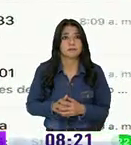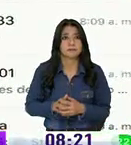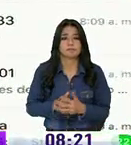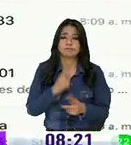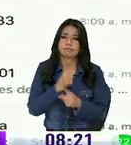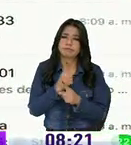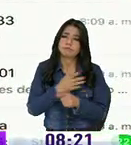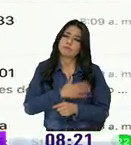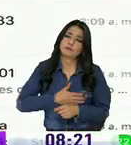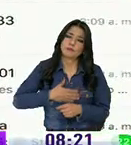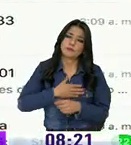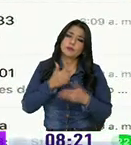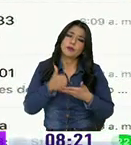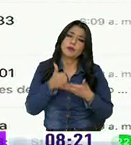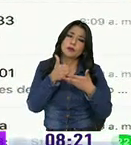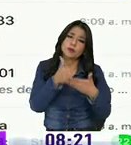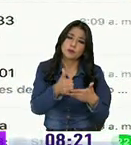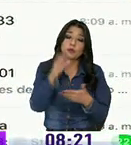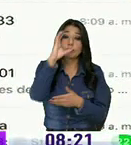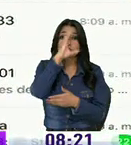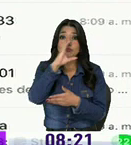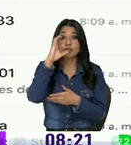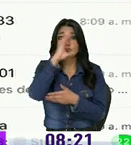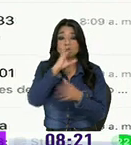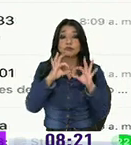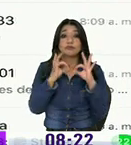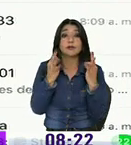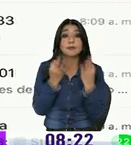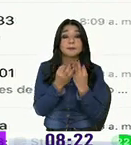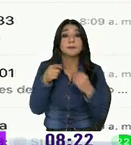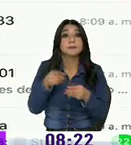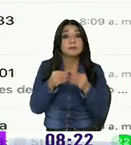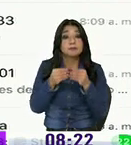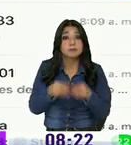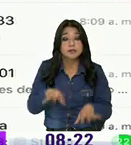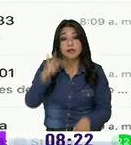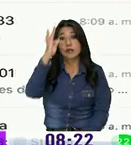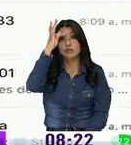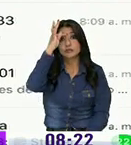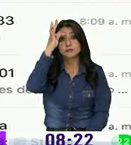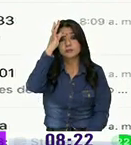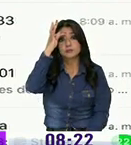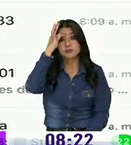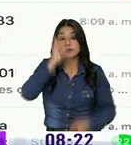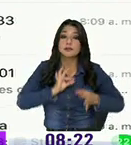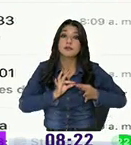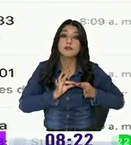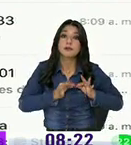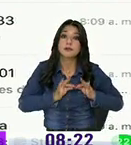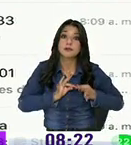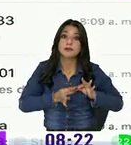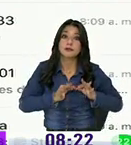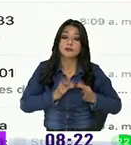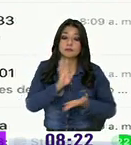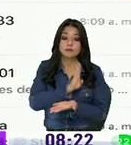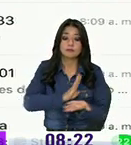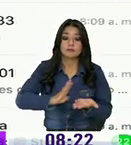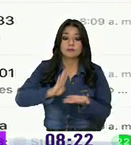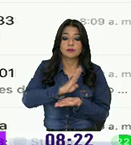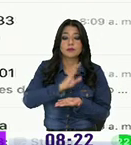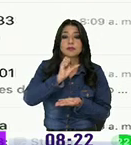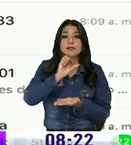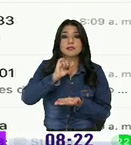favor, ayúdenles a buscar a la gente. Esto se perdió en el hospital docente de Calderón, en el barrio Sierra Hermosa. Tiene